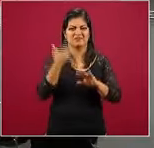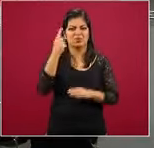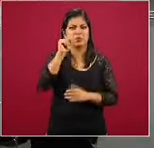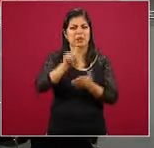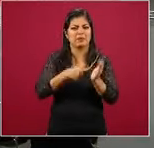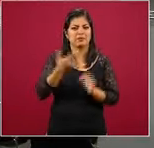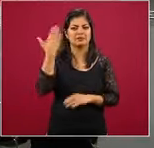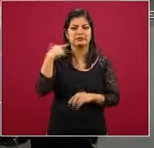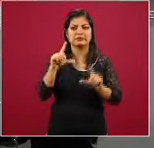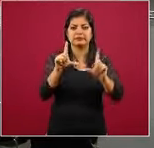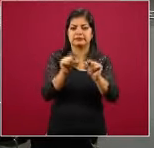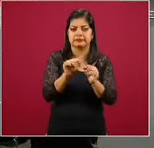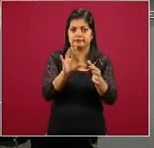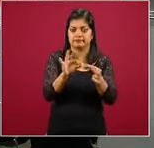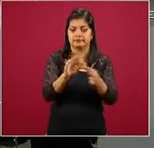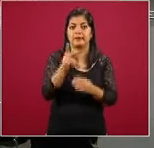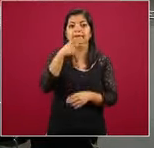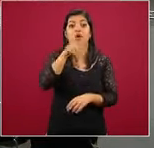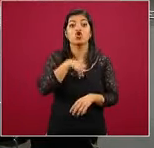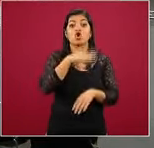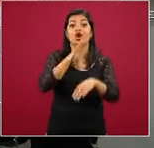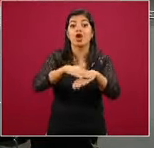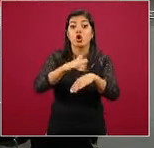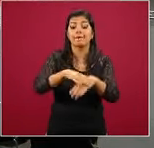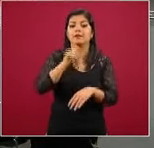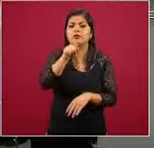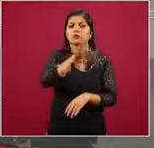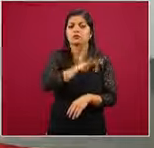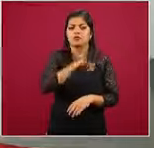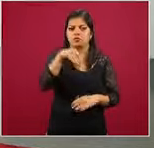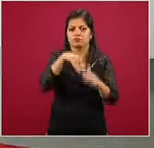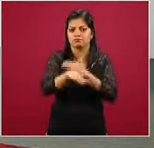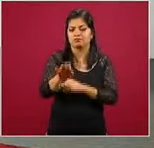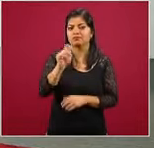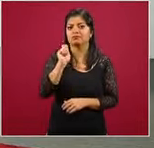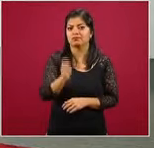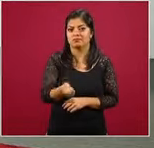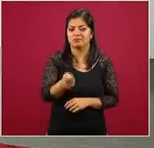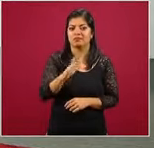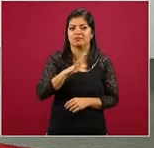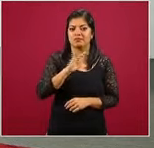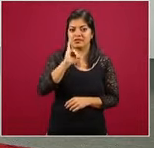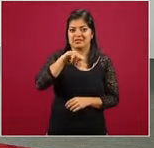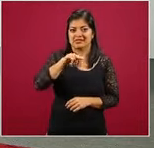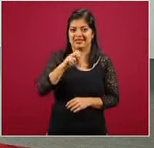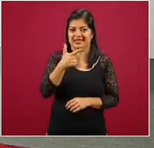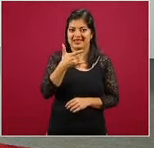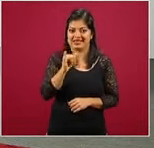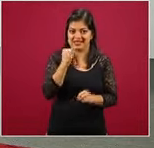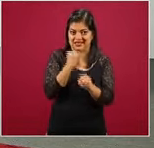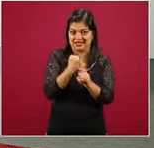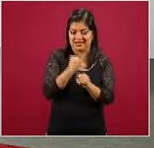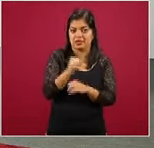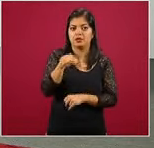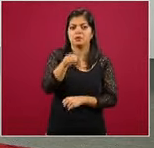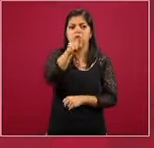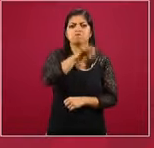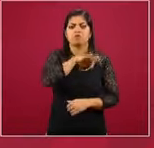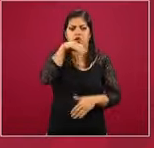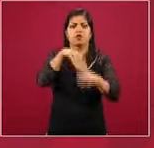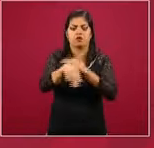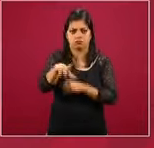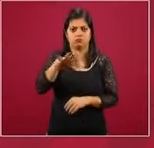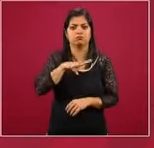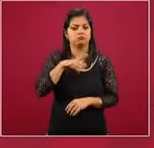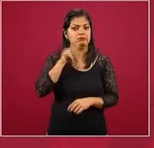aquí, pero les recomiendo también acceder al portal de INEGI, en la página principal de INEGI, pueden acceder, ahí está